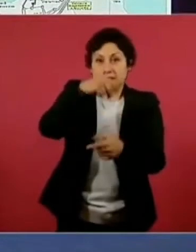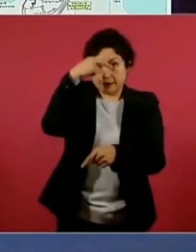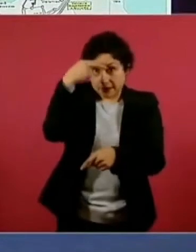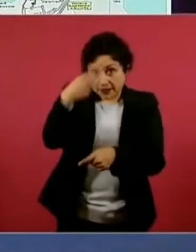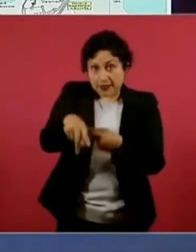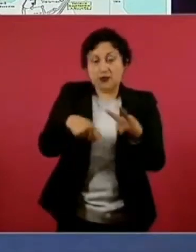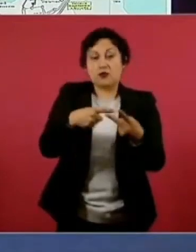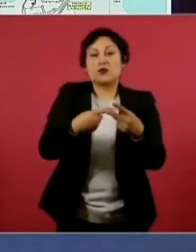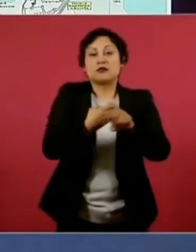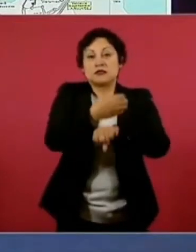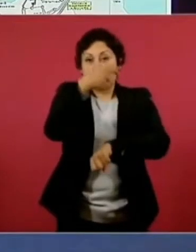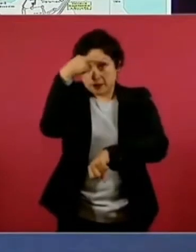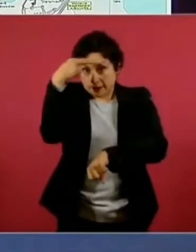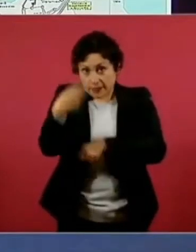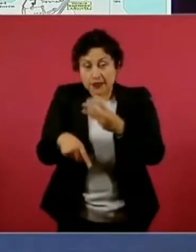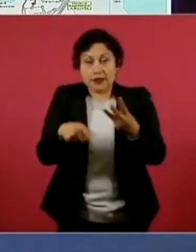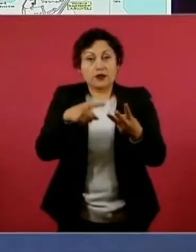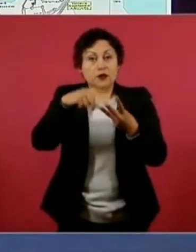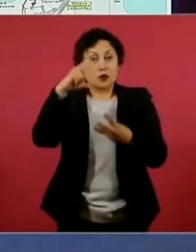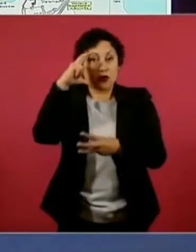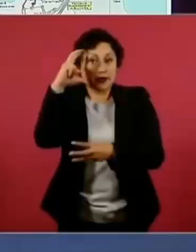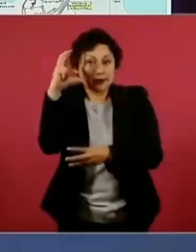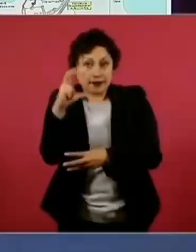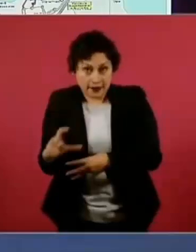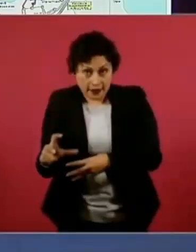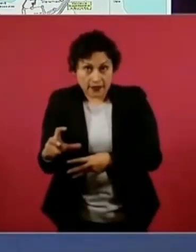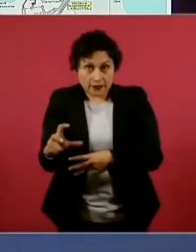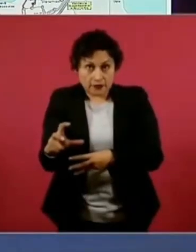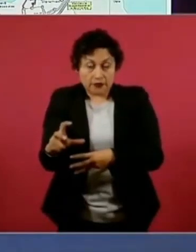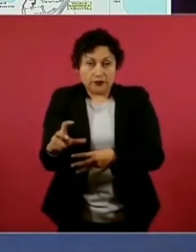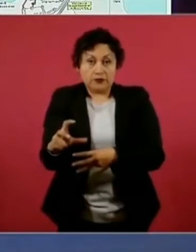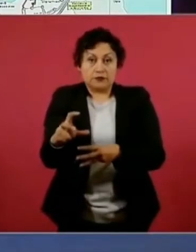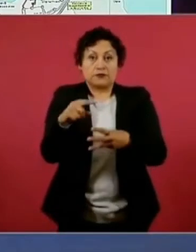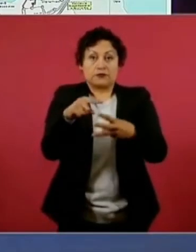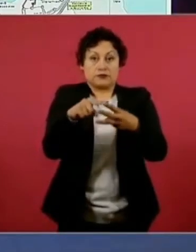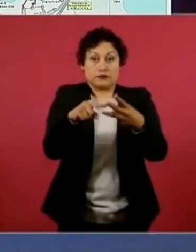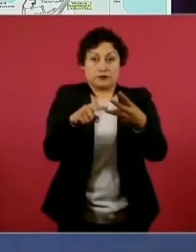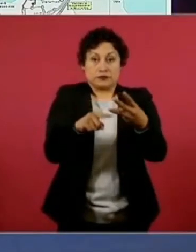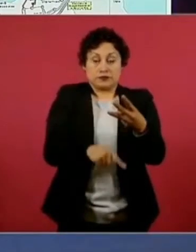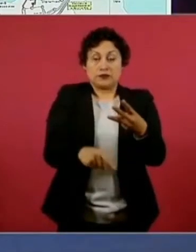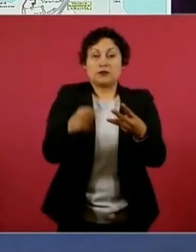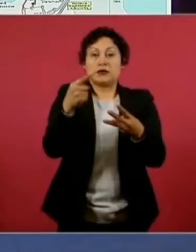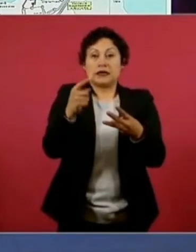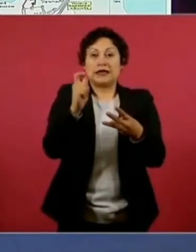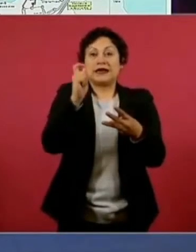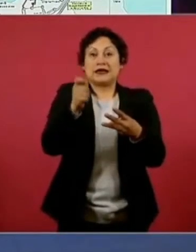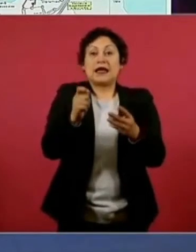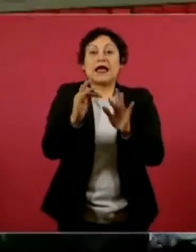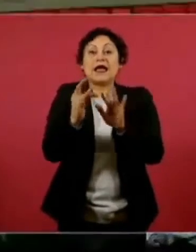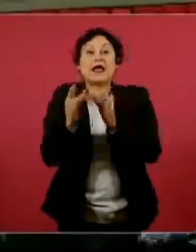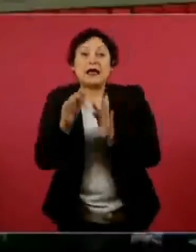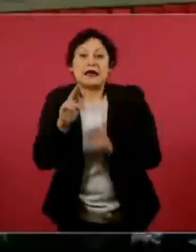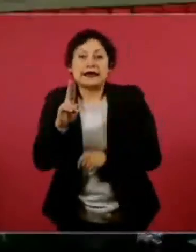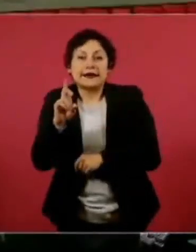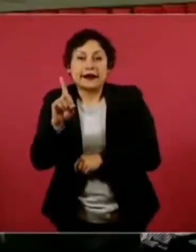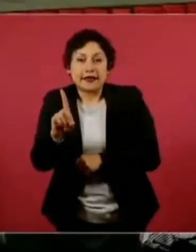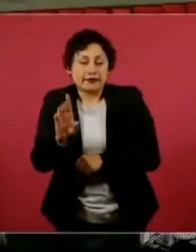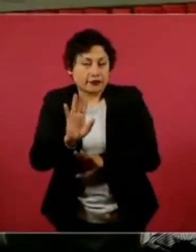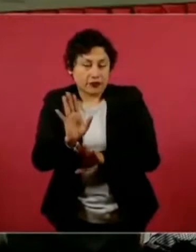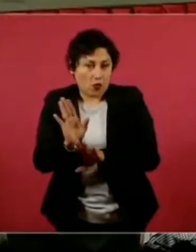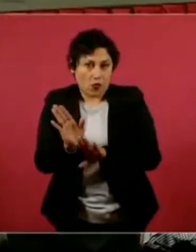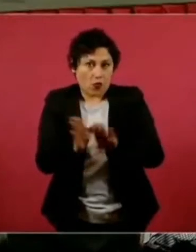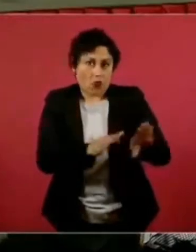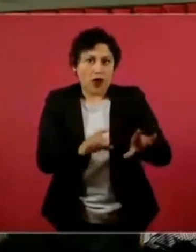México, Hidalgo. No es una red metropolitana, son anillos bastante